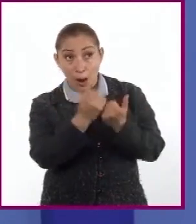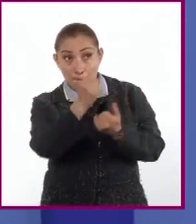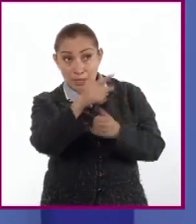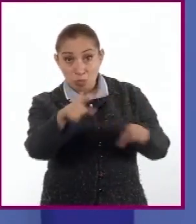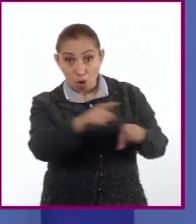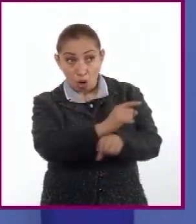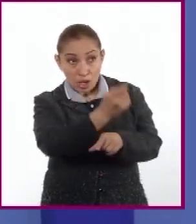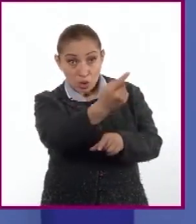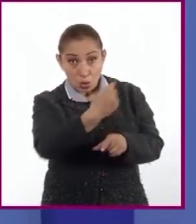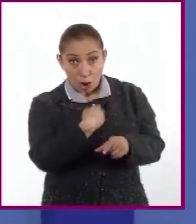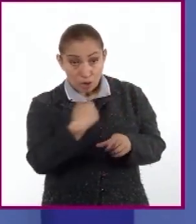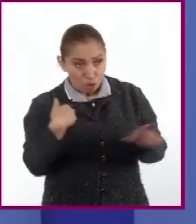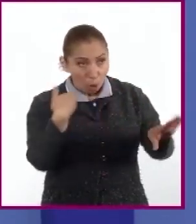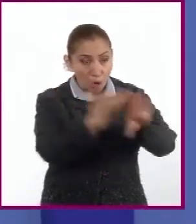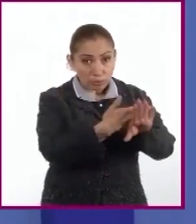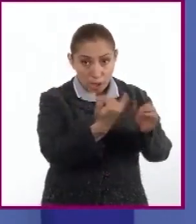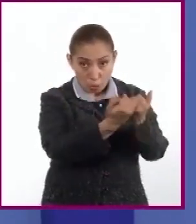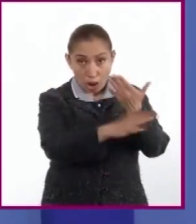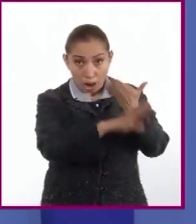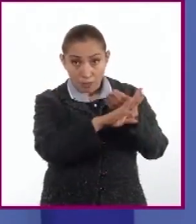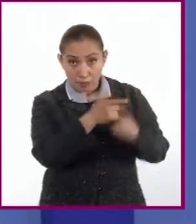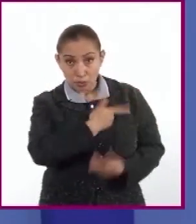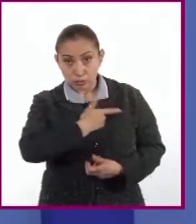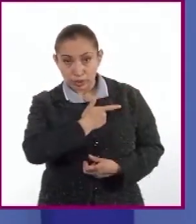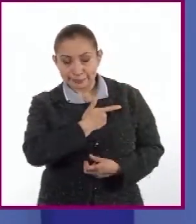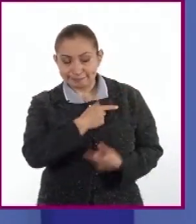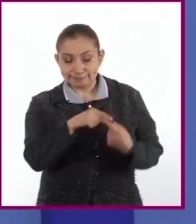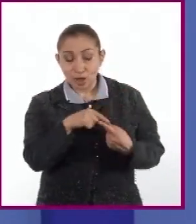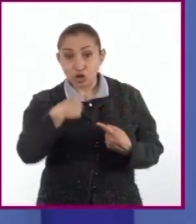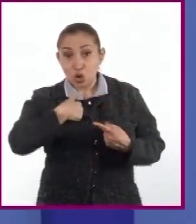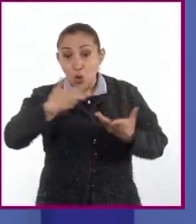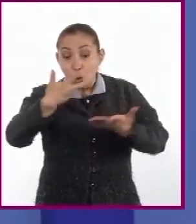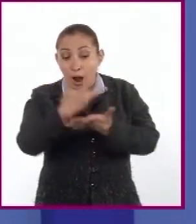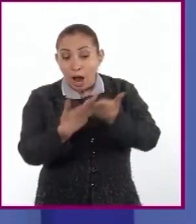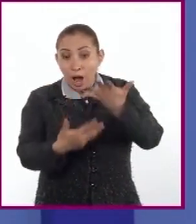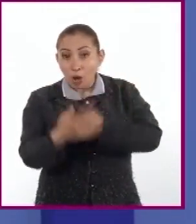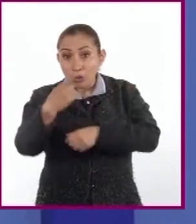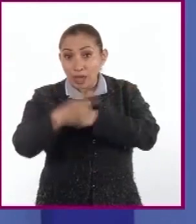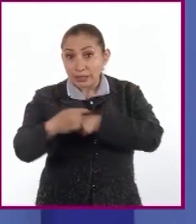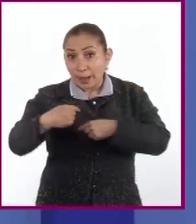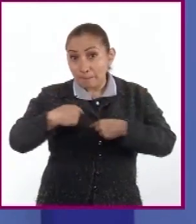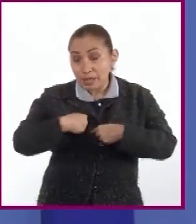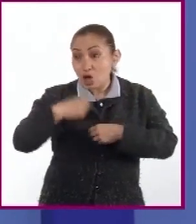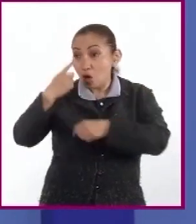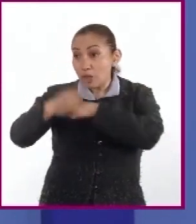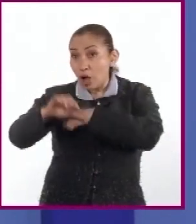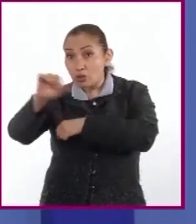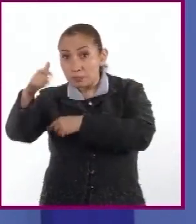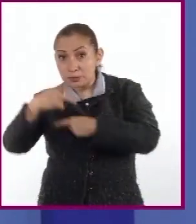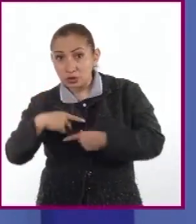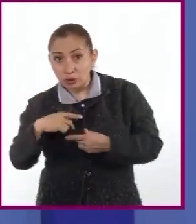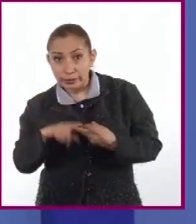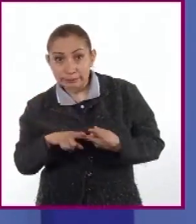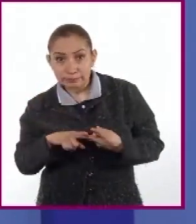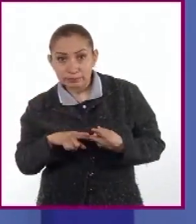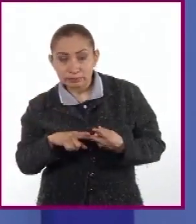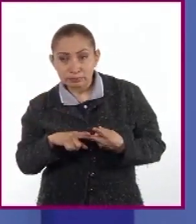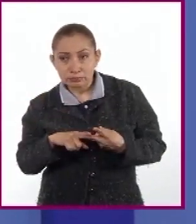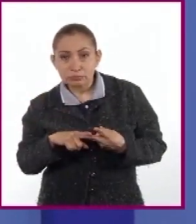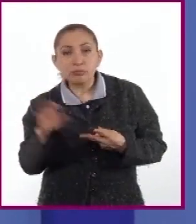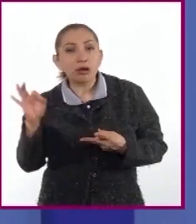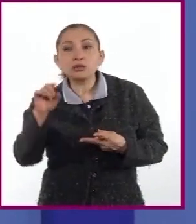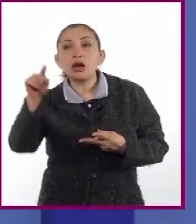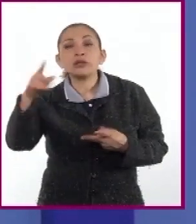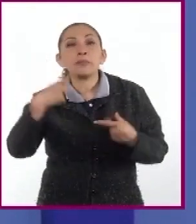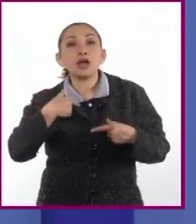estoy haciendo? ¿Mis acciones pueden afectarme a mí mismo o a alguien más? ¿Cómo se sentirían los